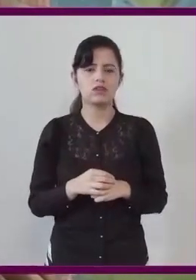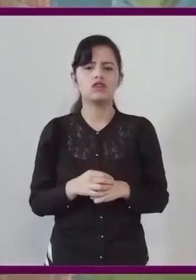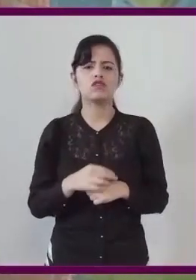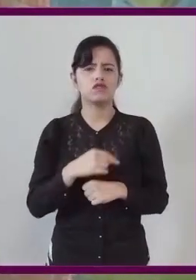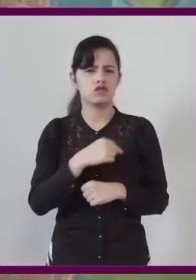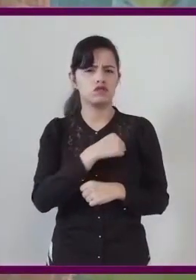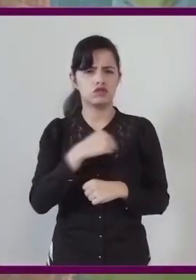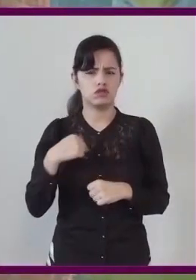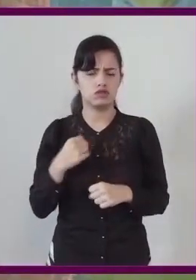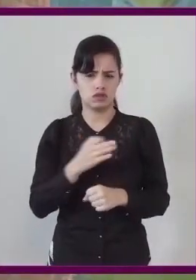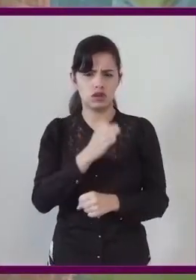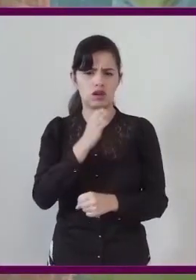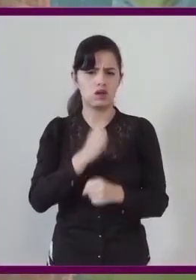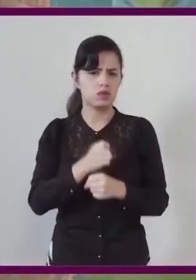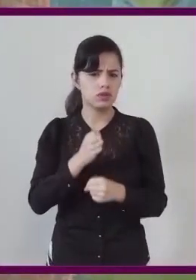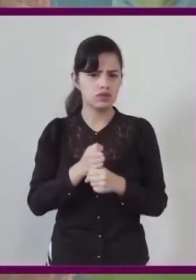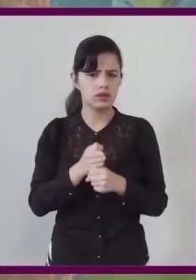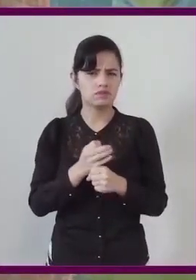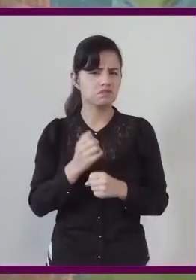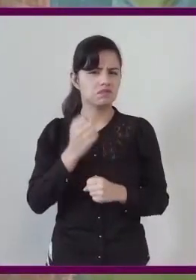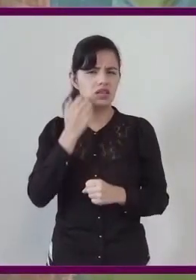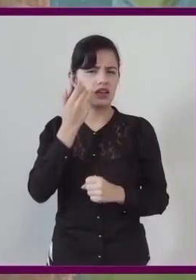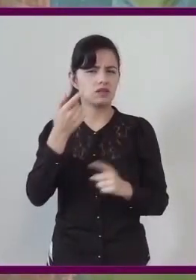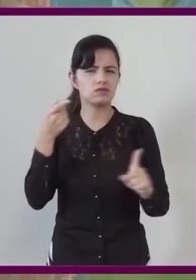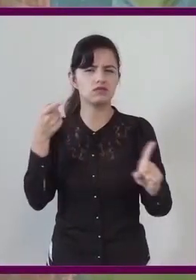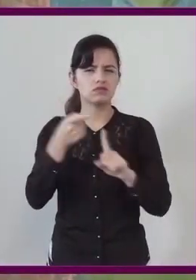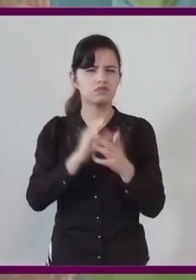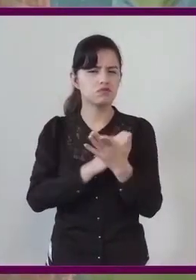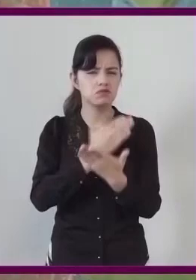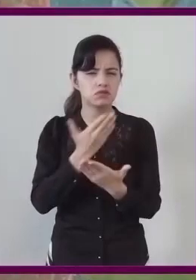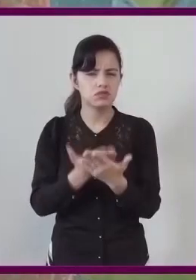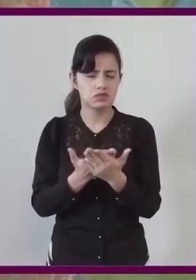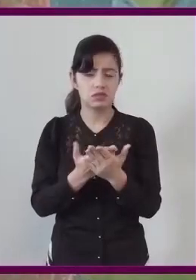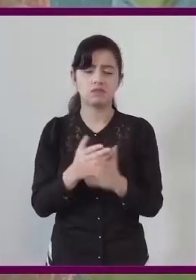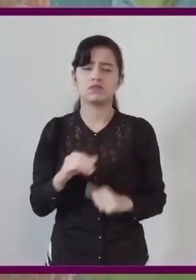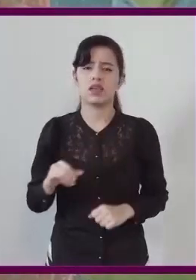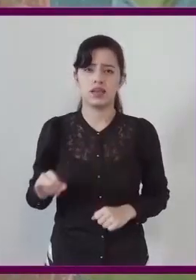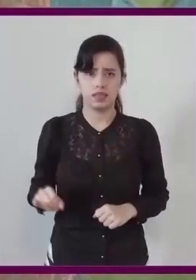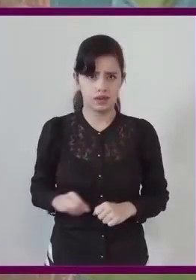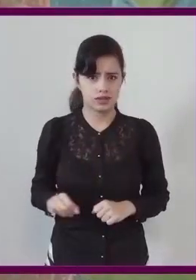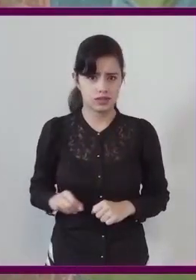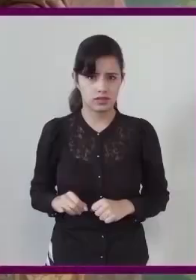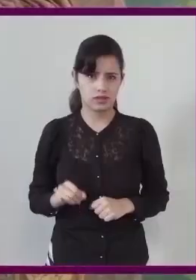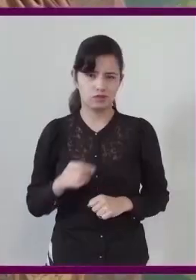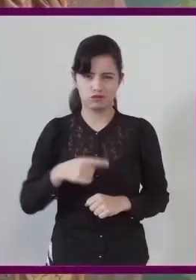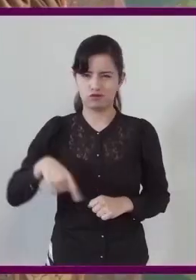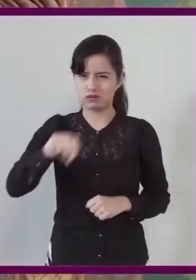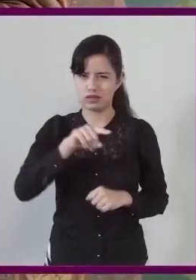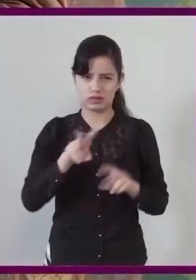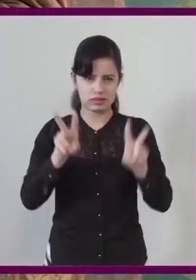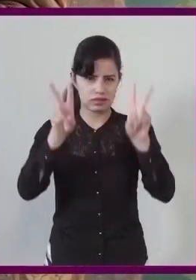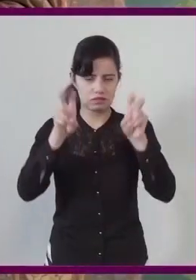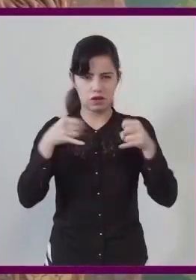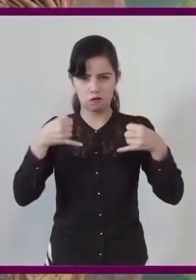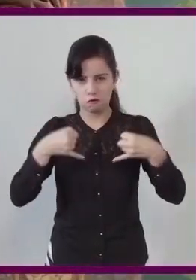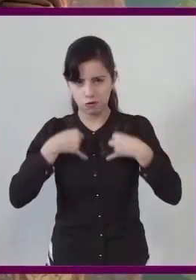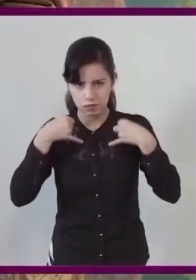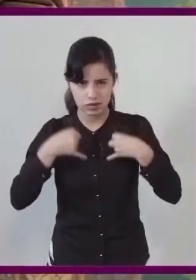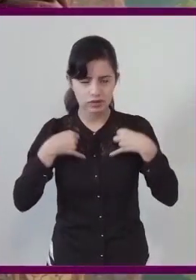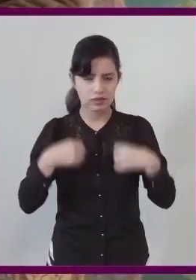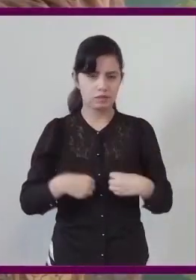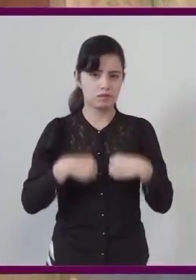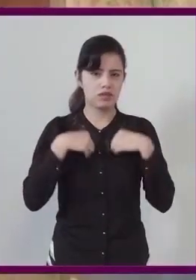disposición porque esta semana tiene propuestas muy atractivas, muy relacionadas con nosotros los jóvenes, con nuestra vida, con